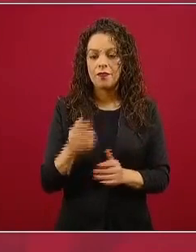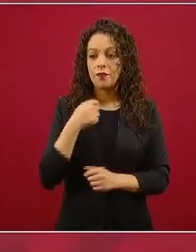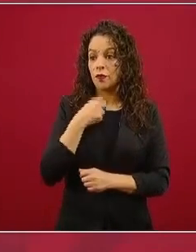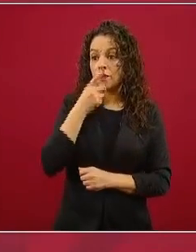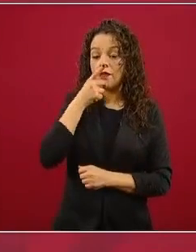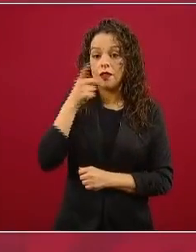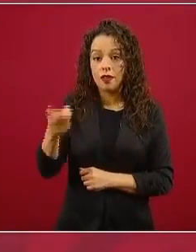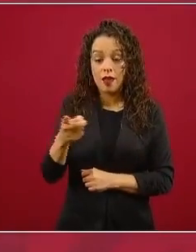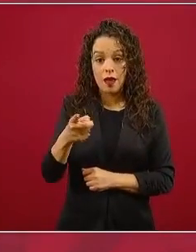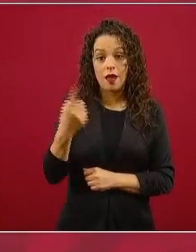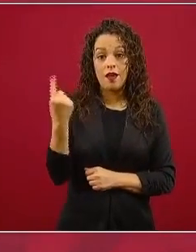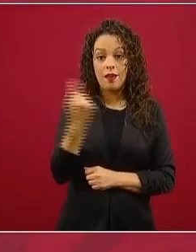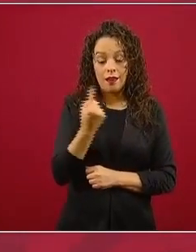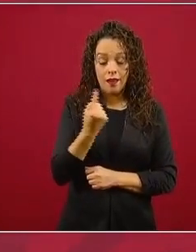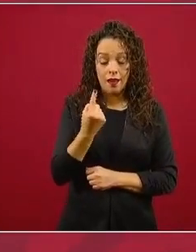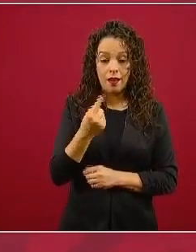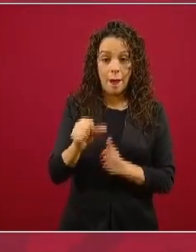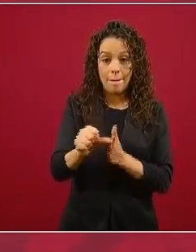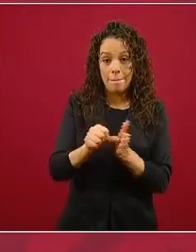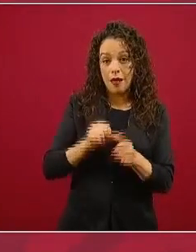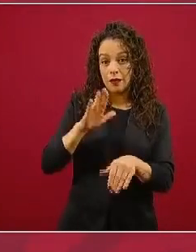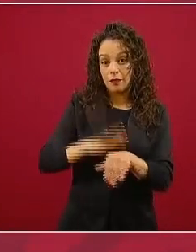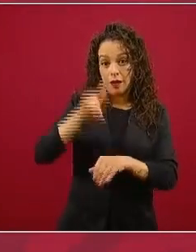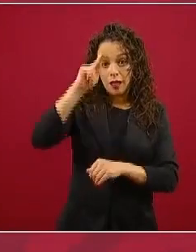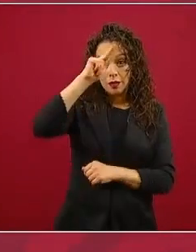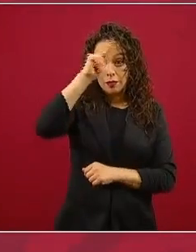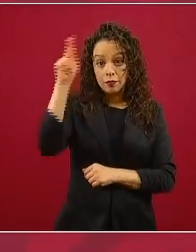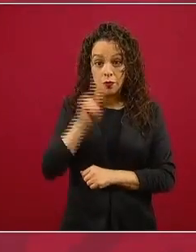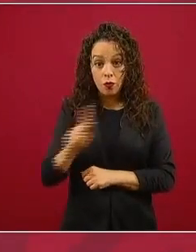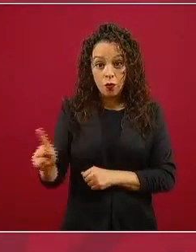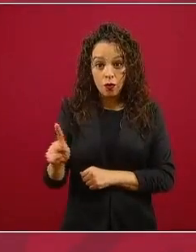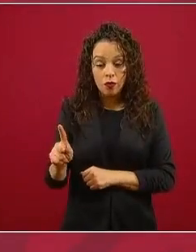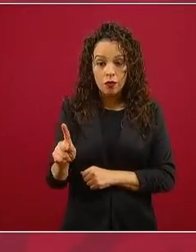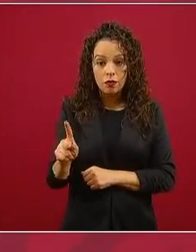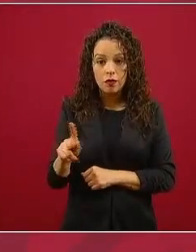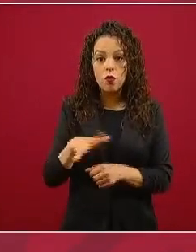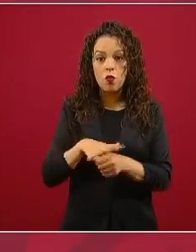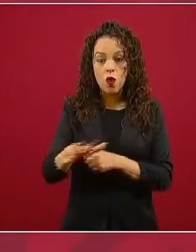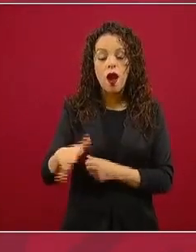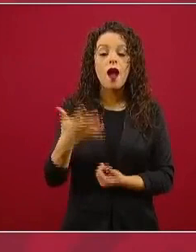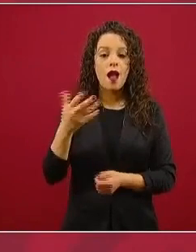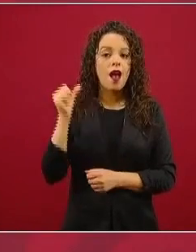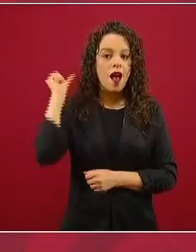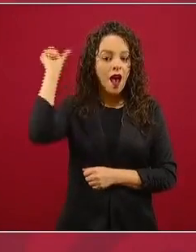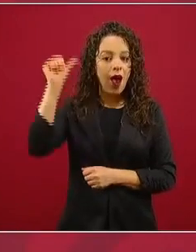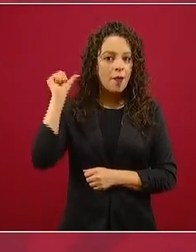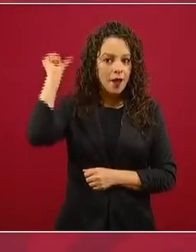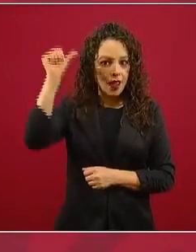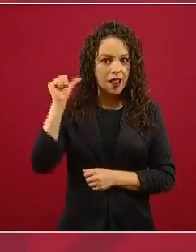la economía fue abril, desde luego